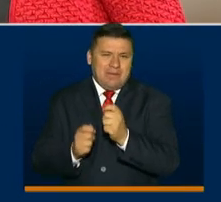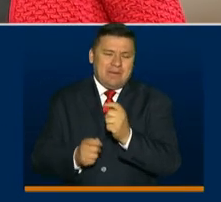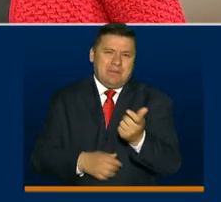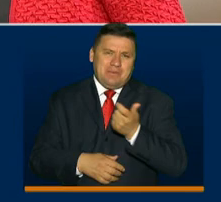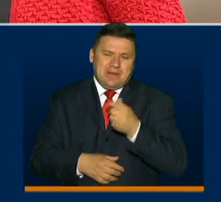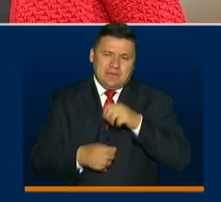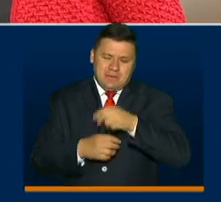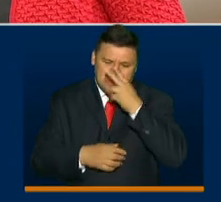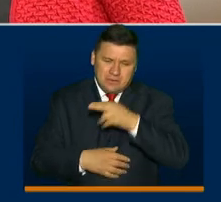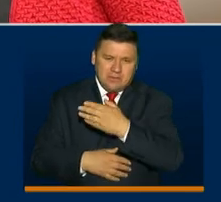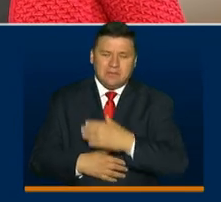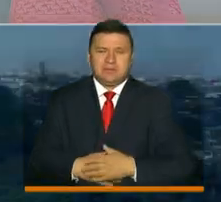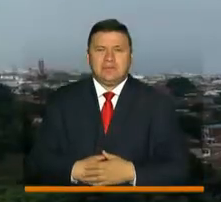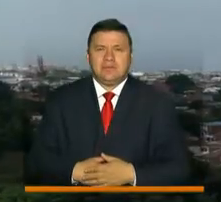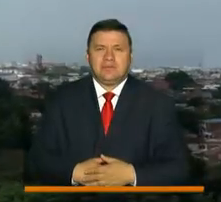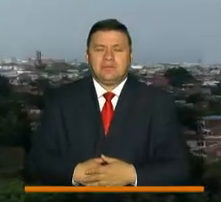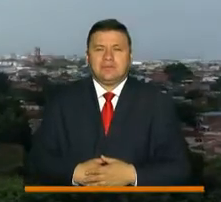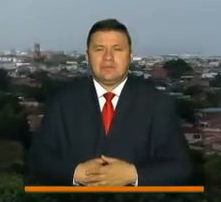las pensiones de sus hijos.